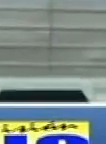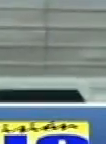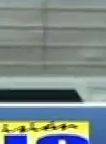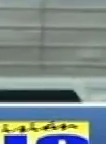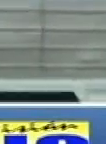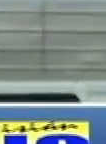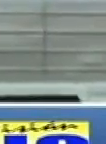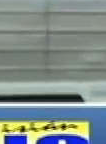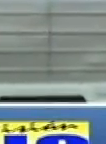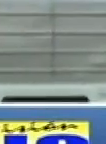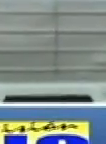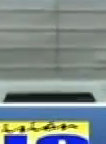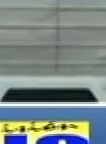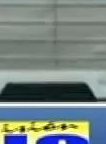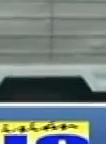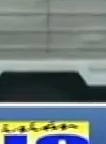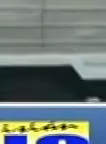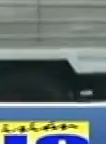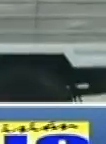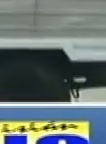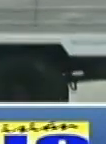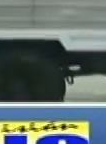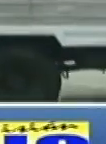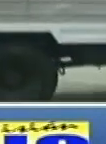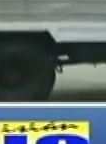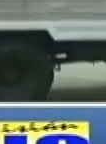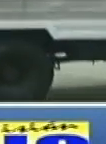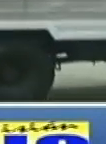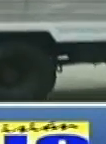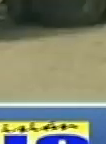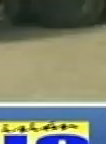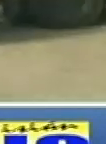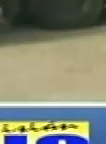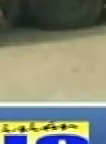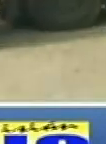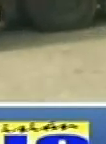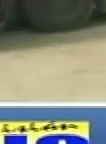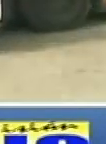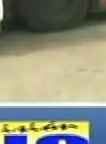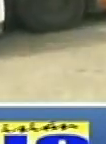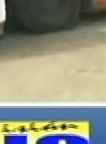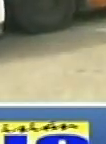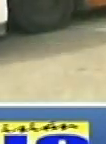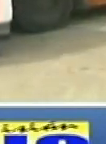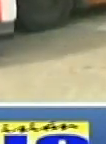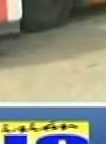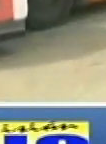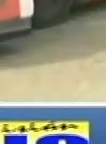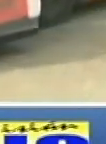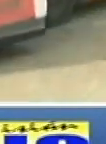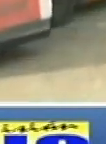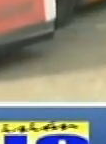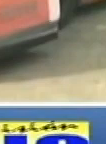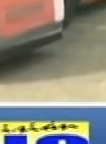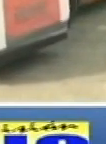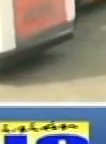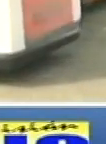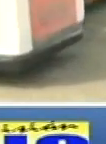de kits para atender hasta 10.000 personas, muy bien. Nosotros atendemos. Hemos